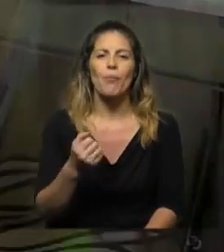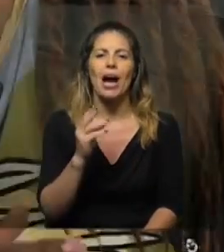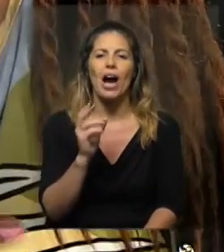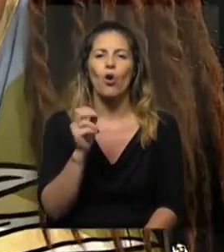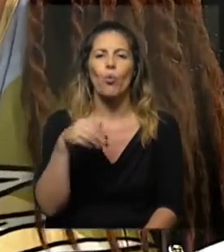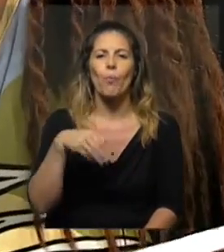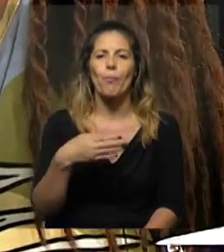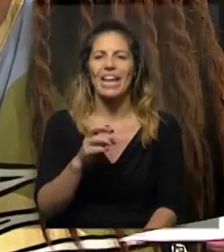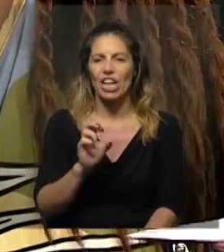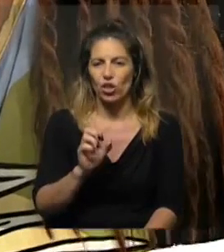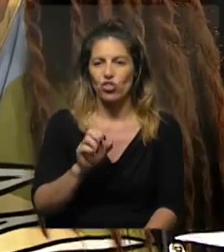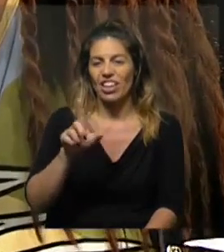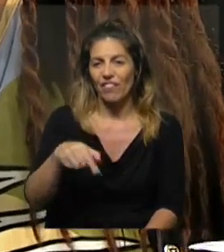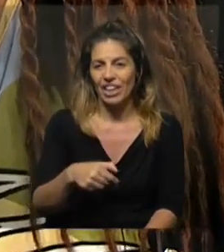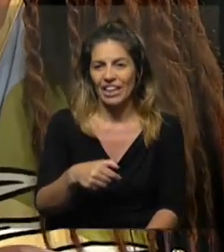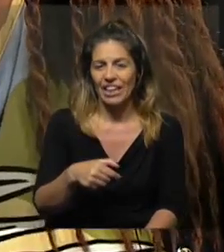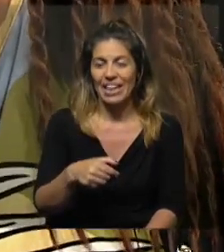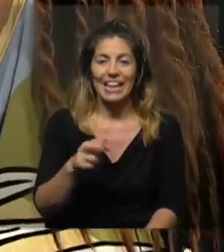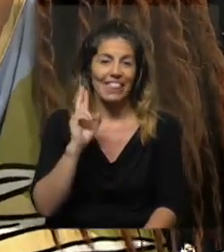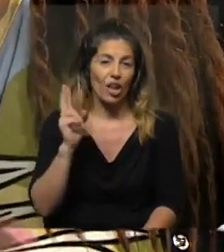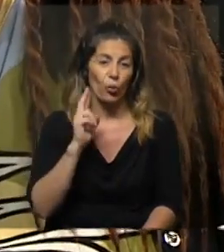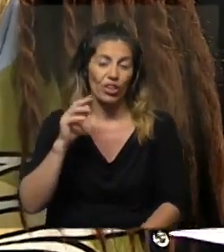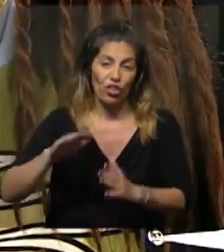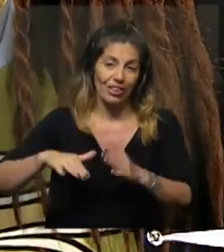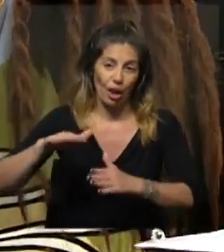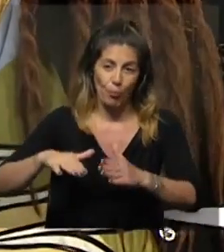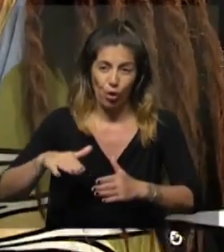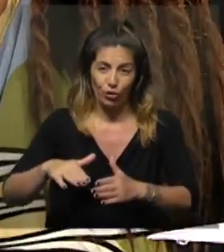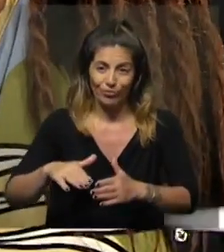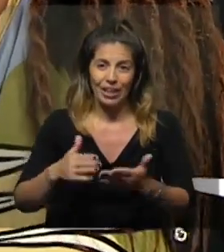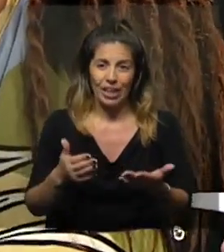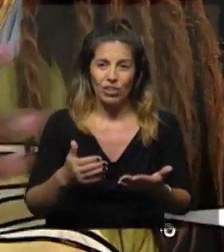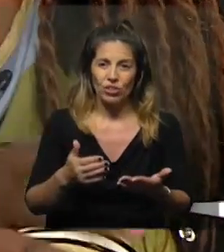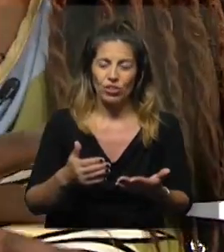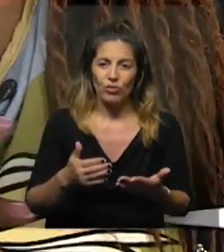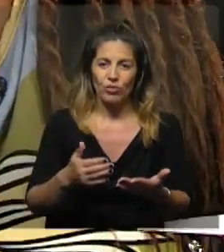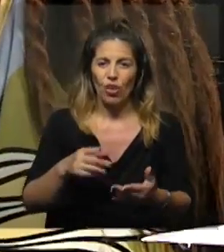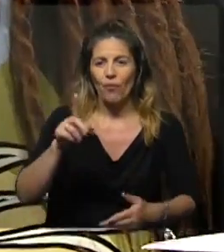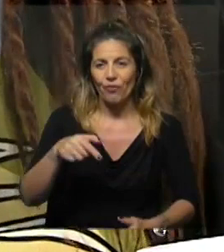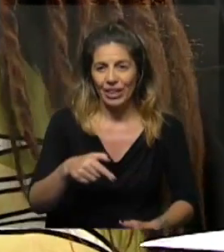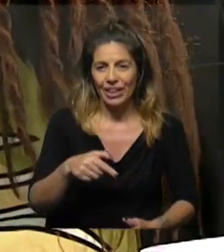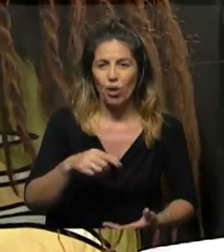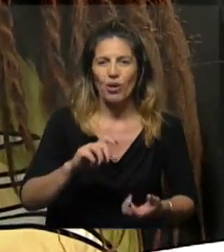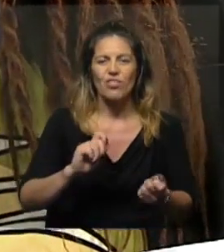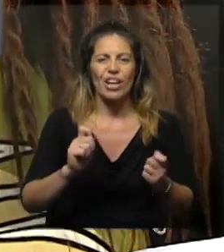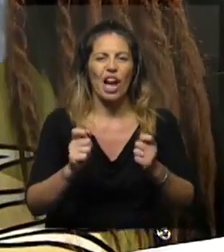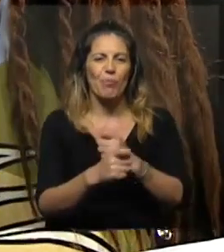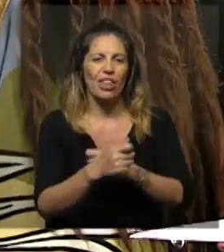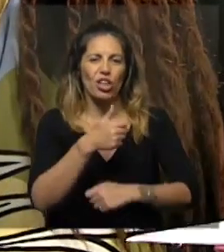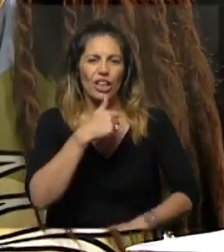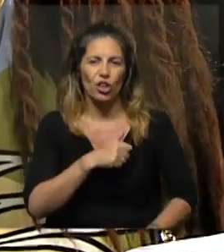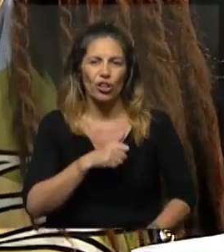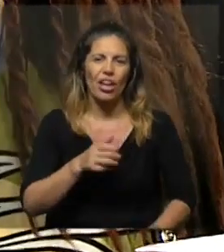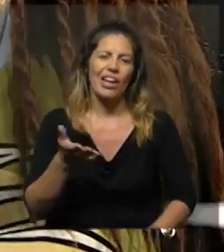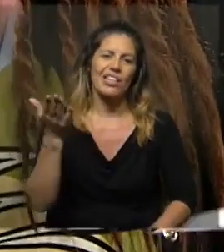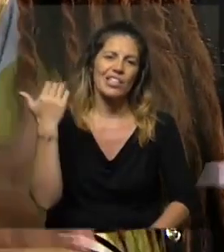y macumbero viene de Macumba que Macumba es el sonido del tambor Entonces cuando dicen o sea viene como en esa deformación histórica de que bueno ya